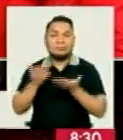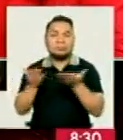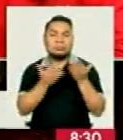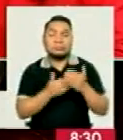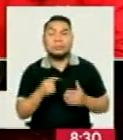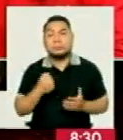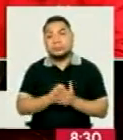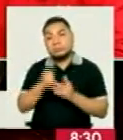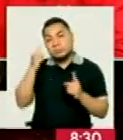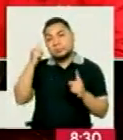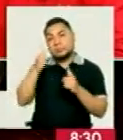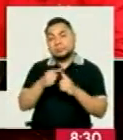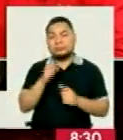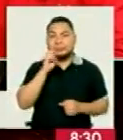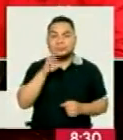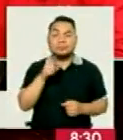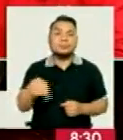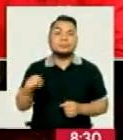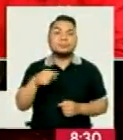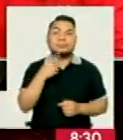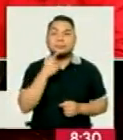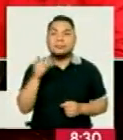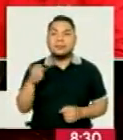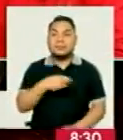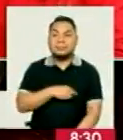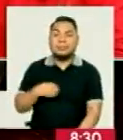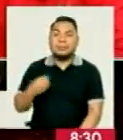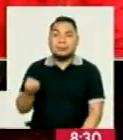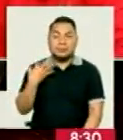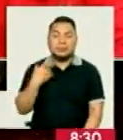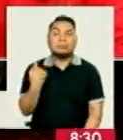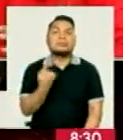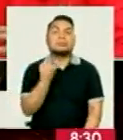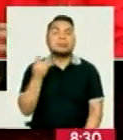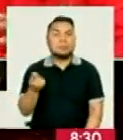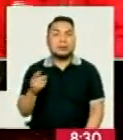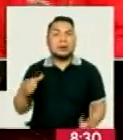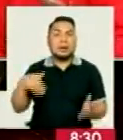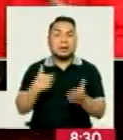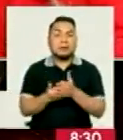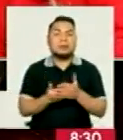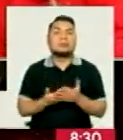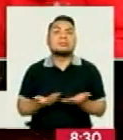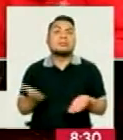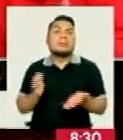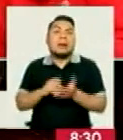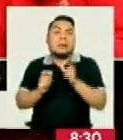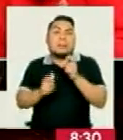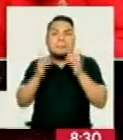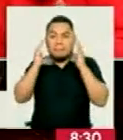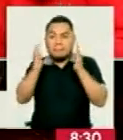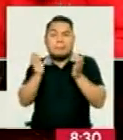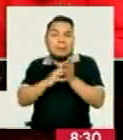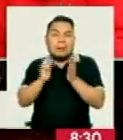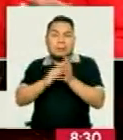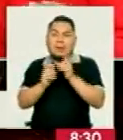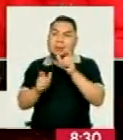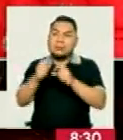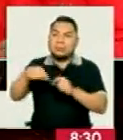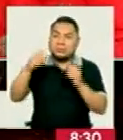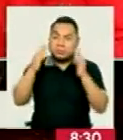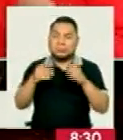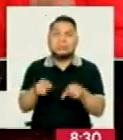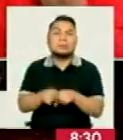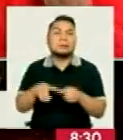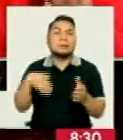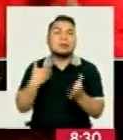hecho, alineados, como te decía, con lo indicado con nuestra ministra, no solamente es llegar a un mayor número de atenciones, sino llegar a